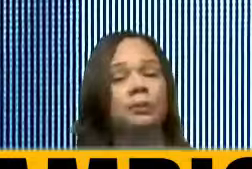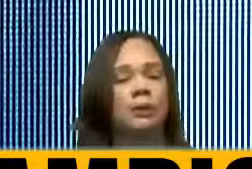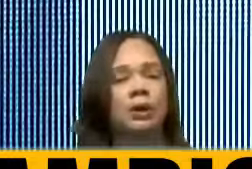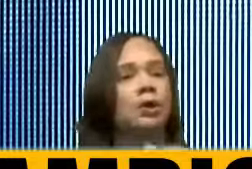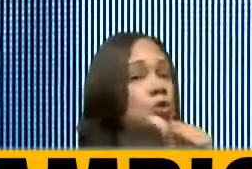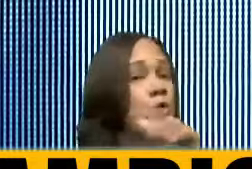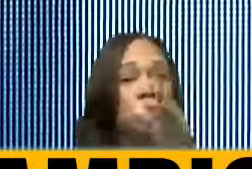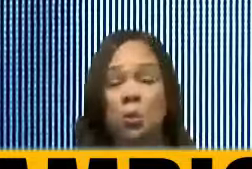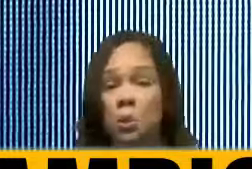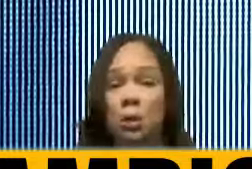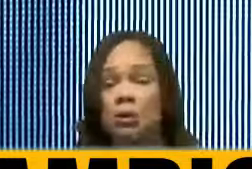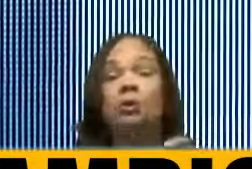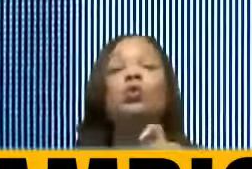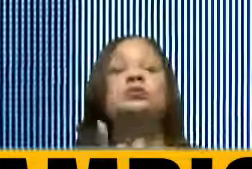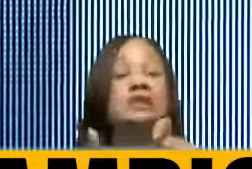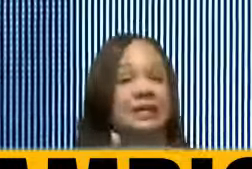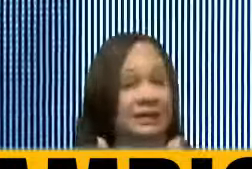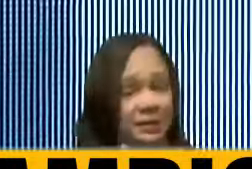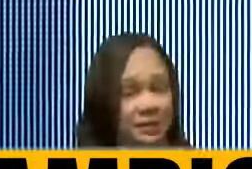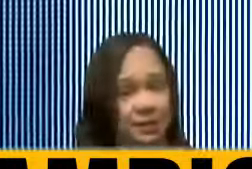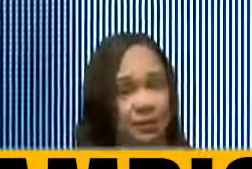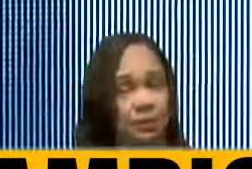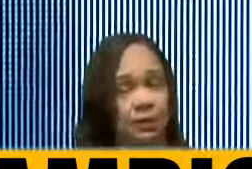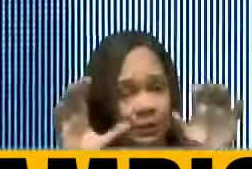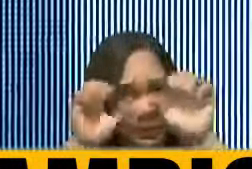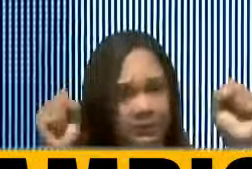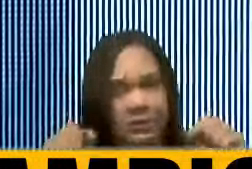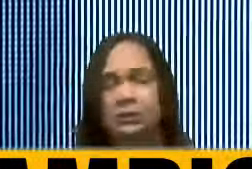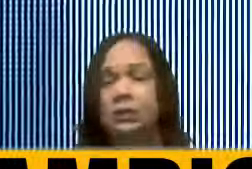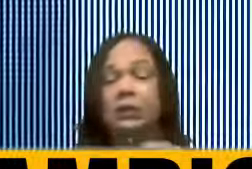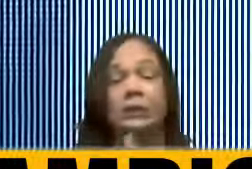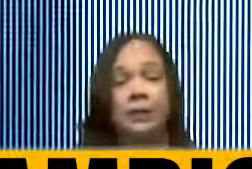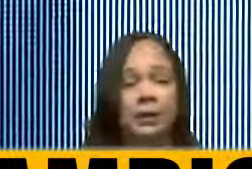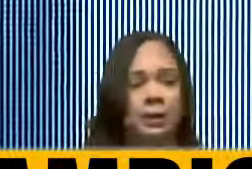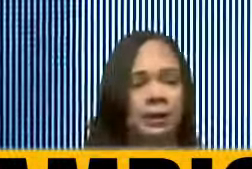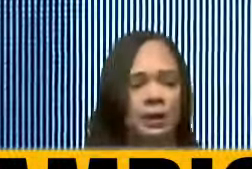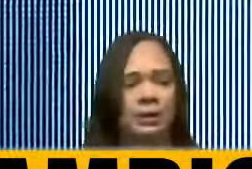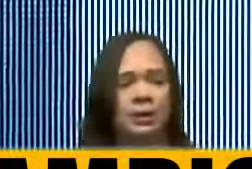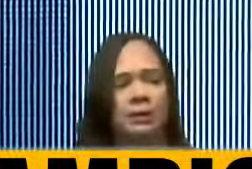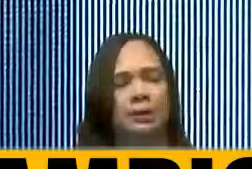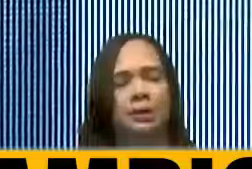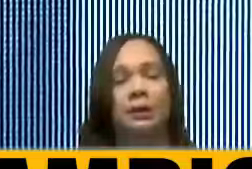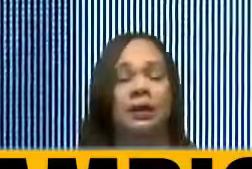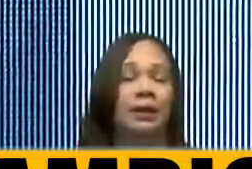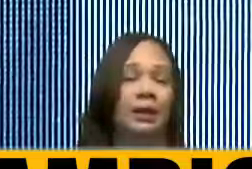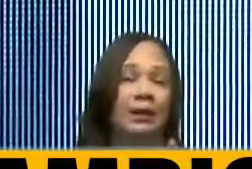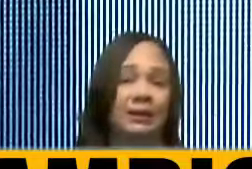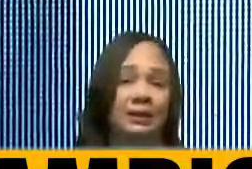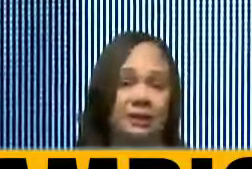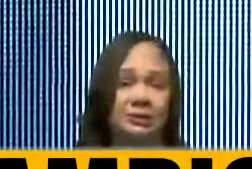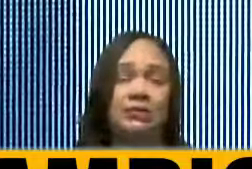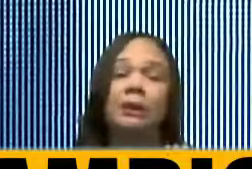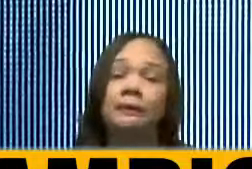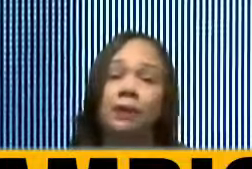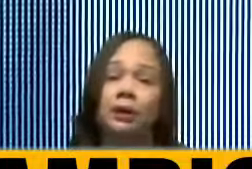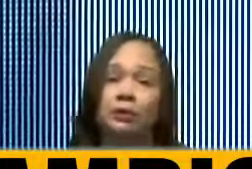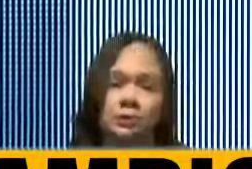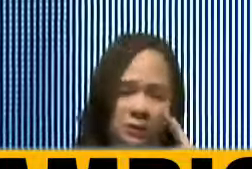debió existir sio era un secretariado y así es que está en todos los países y aquí está Andrés Bautista que es una persona de nuestra